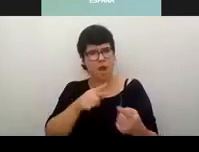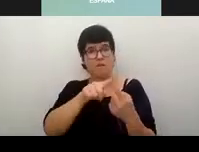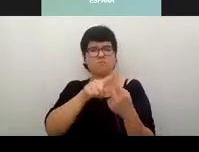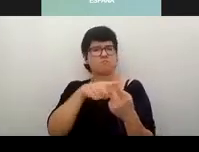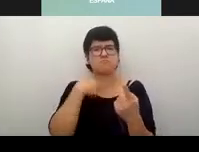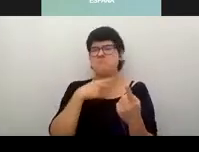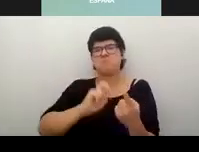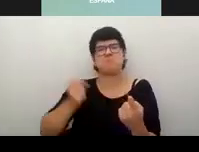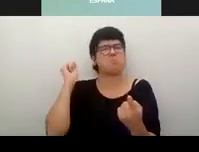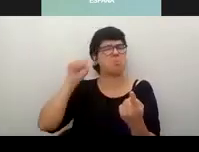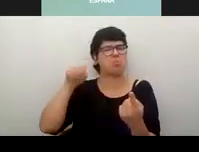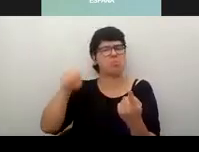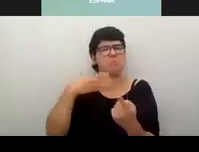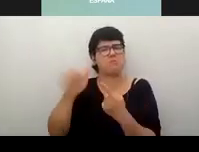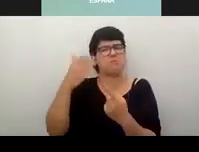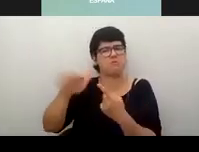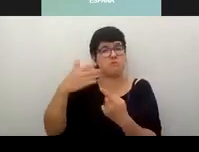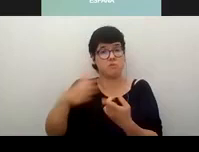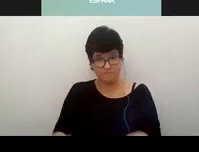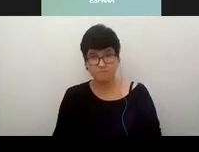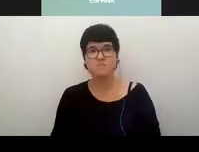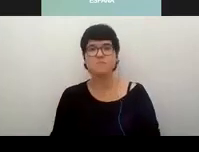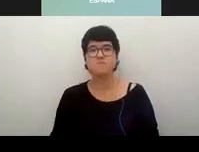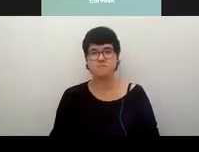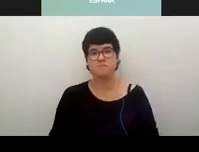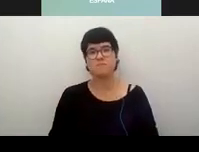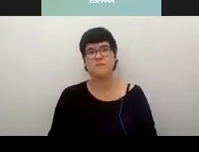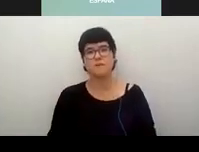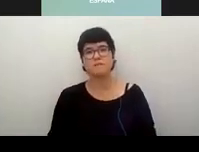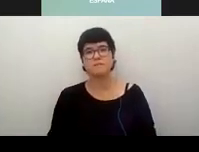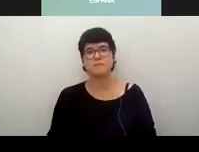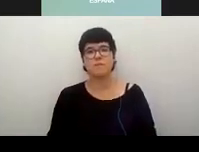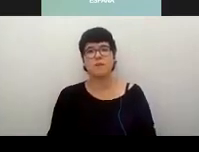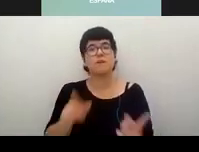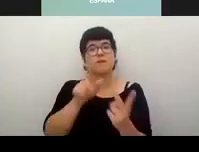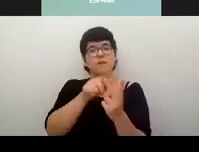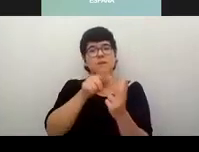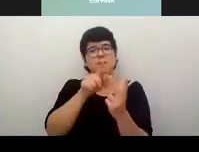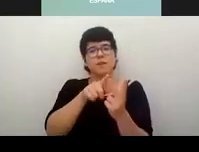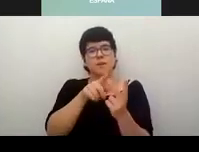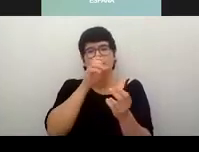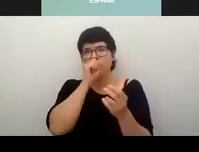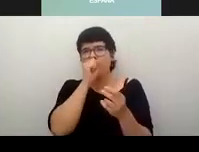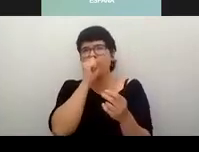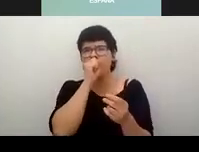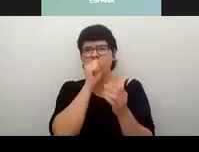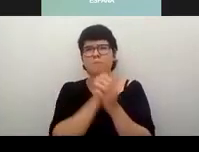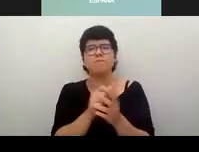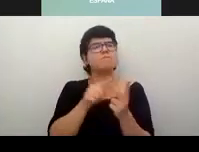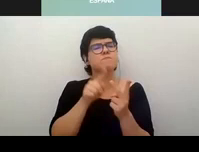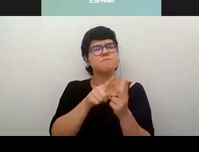restos que queden, los firmicutes son capaces de extraerlos. Los firmicutes seguramente tuvieron su